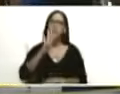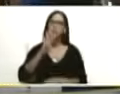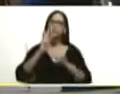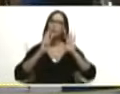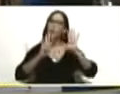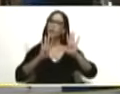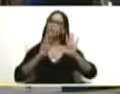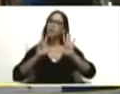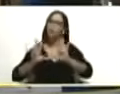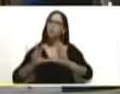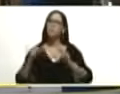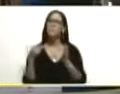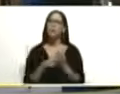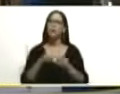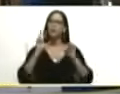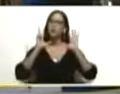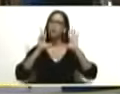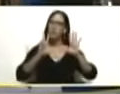1498-1817.